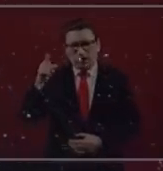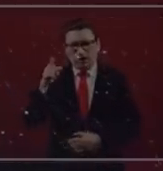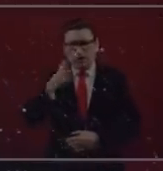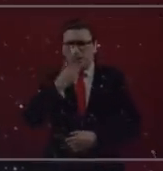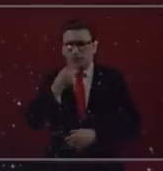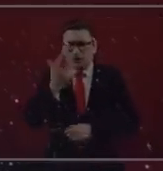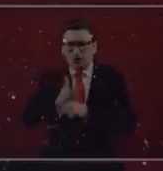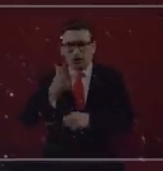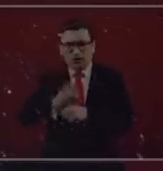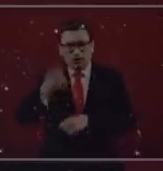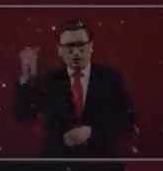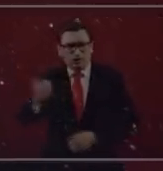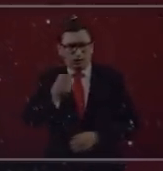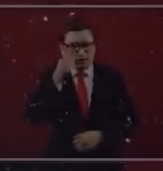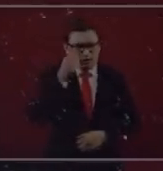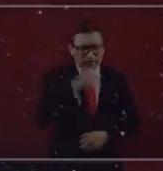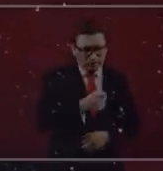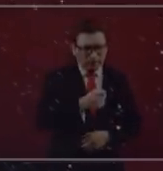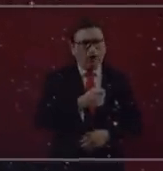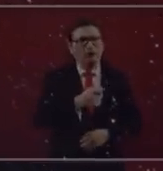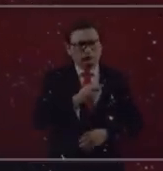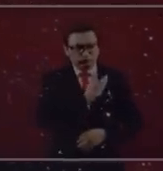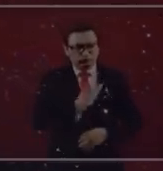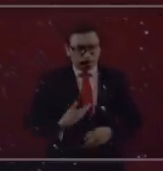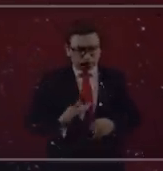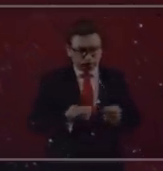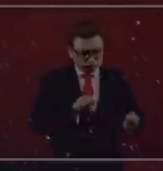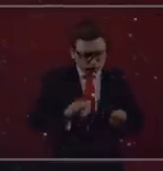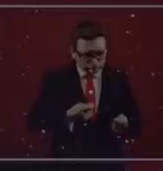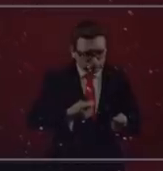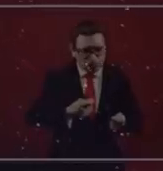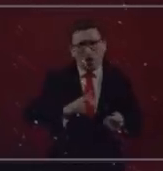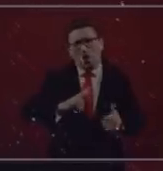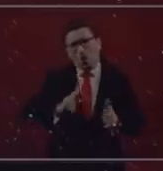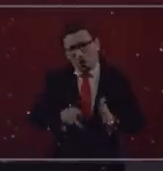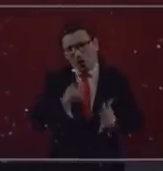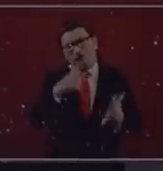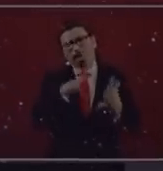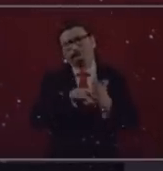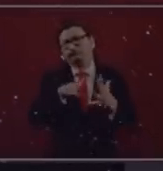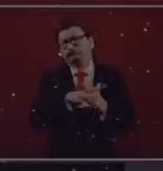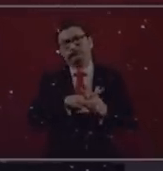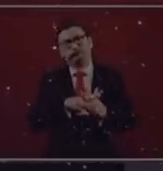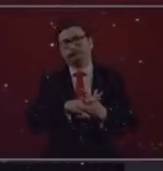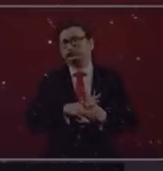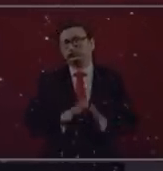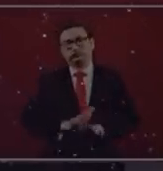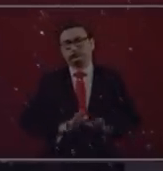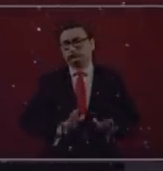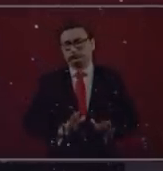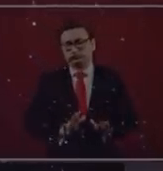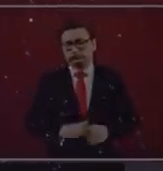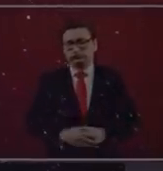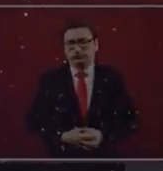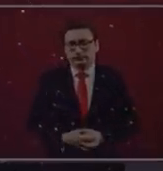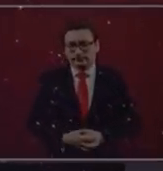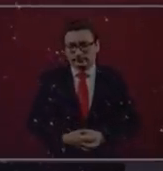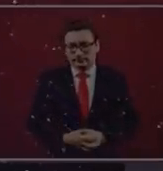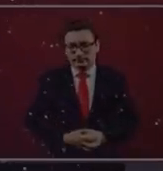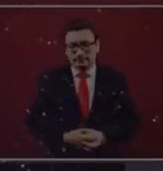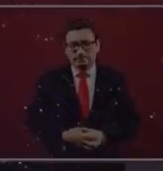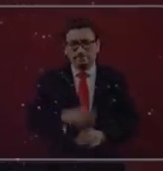Señores, cada personalidad, cada tecnócrata ha asistido a estas